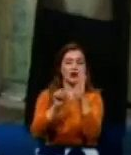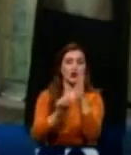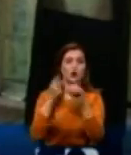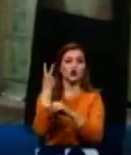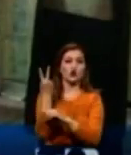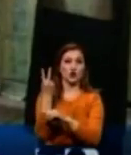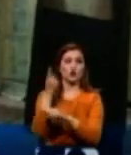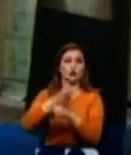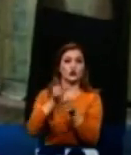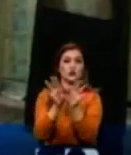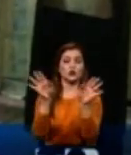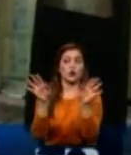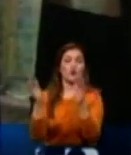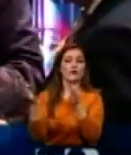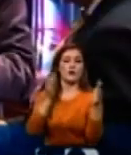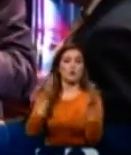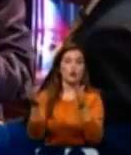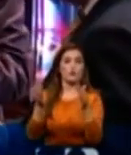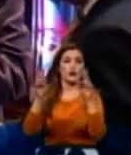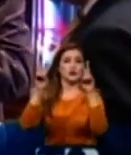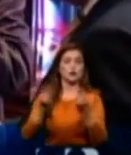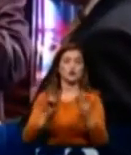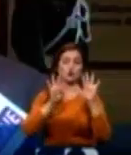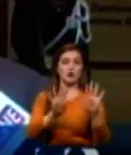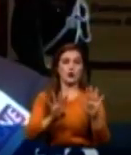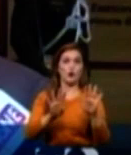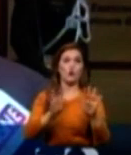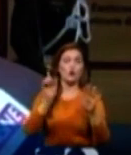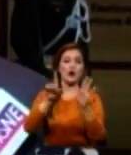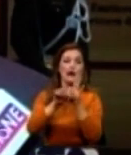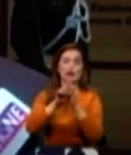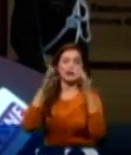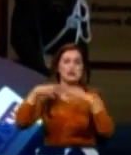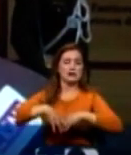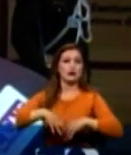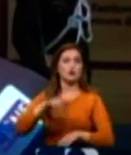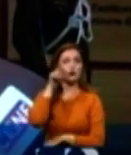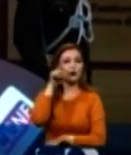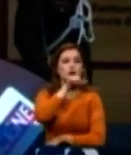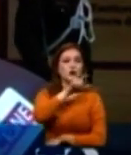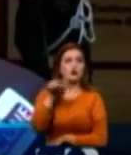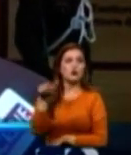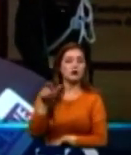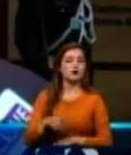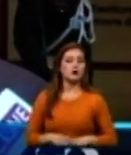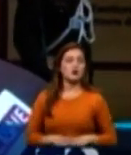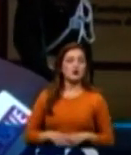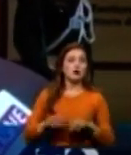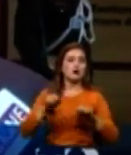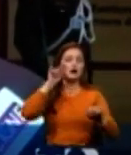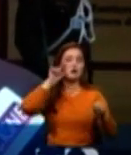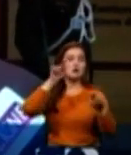disposiciones generales, una transitoria y una derogatoria en 9 páginas. La Fiscalía tiene la posibilidad de transar, de